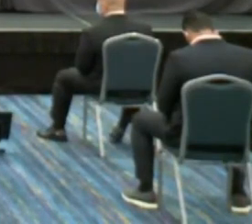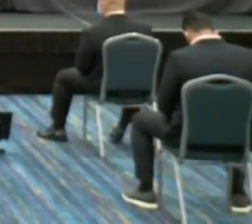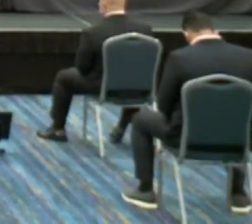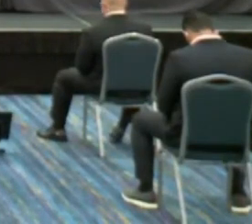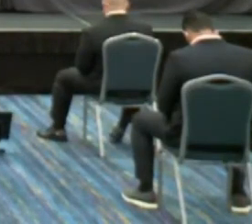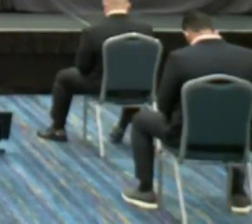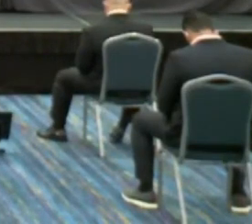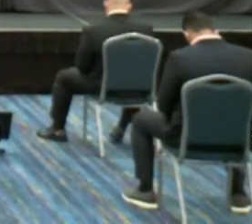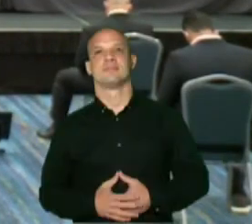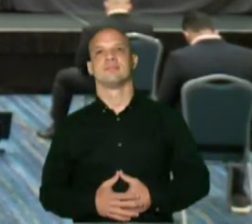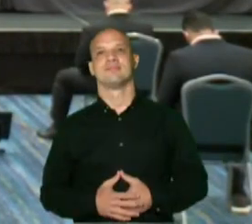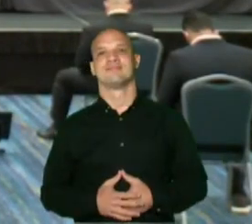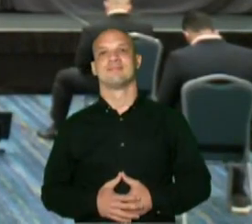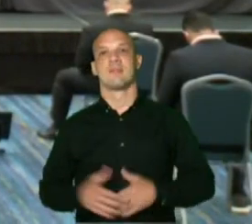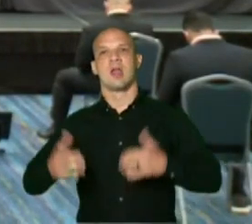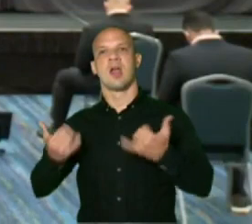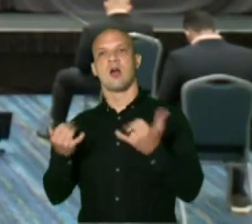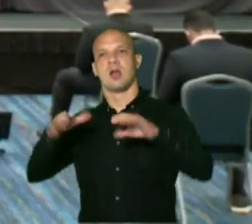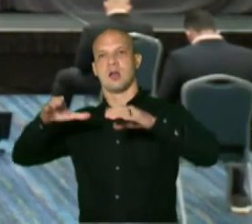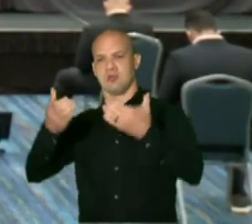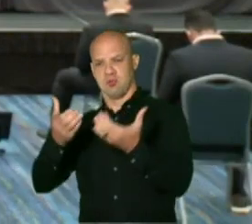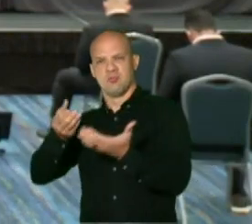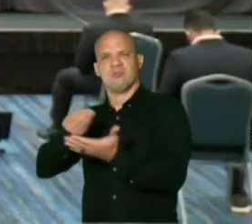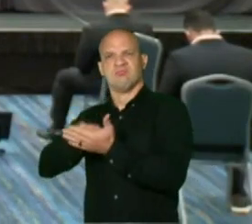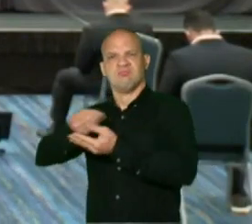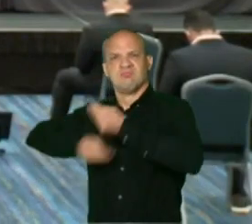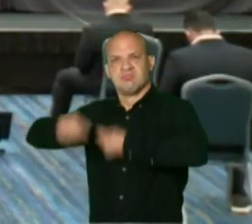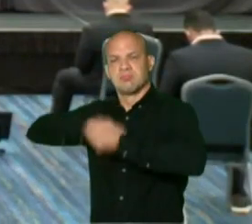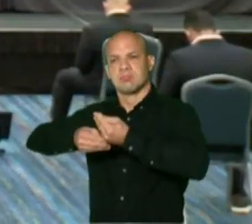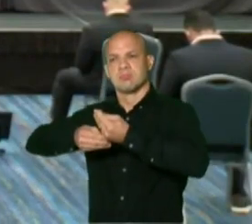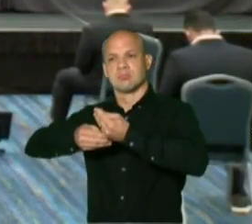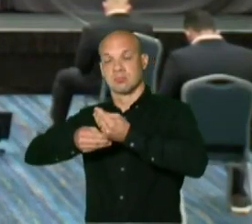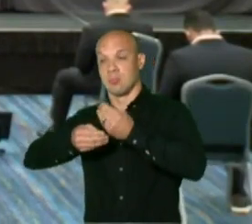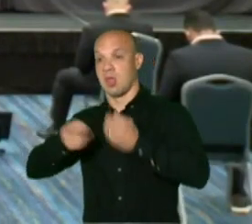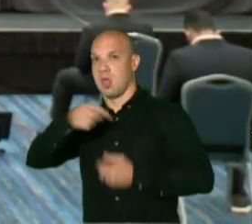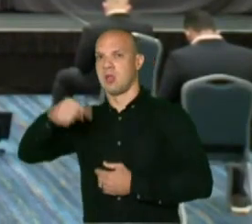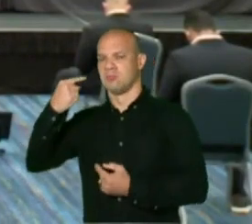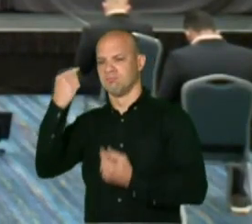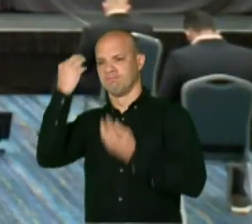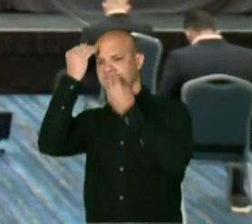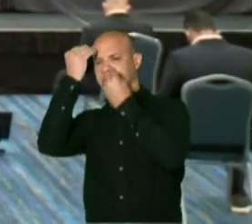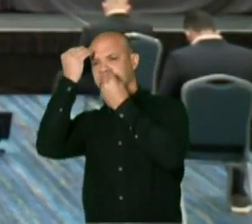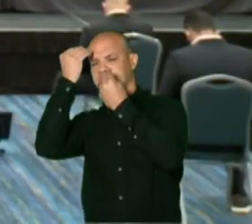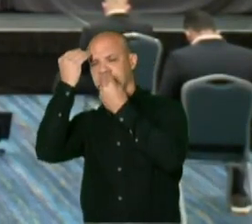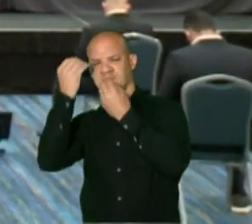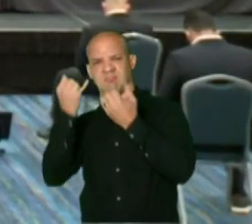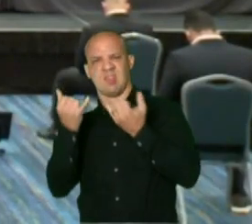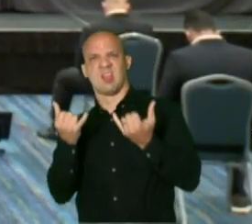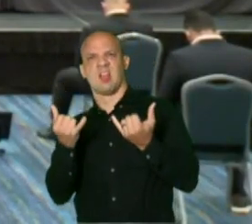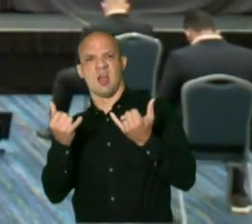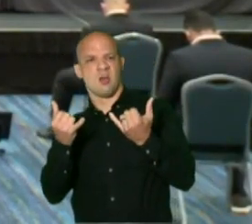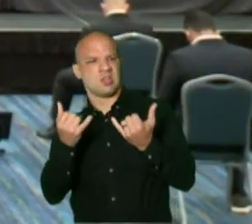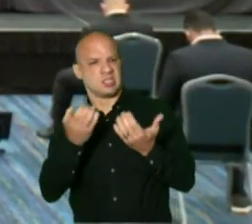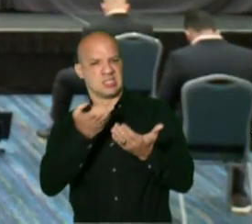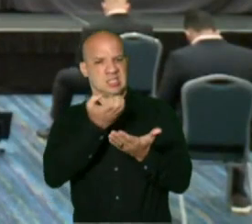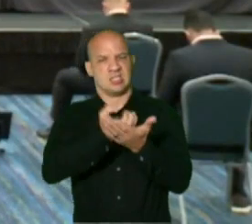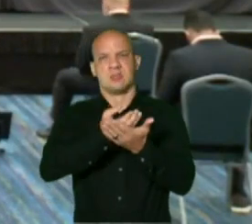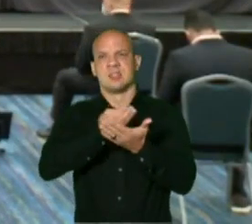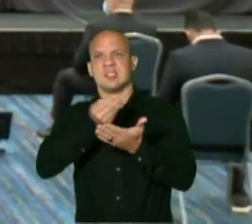ustedes. Una de las medidas cautelares más importantes que yo sé que siempre han tenido presente es cómo vamos a fiscalizar el